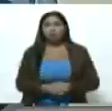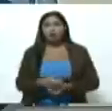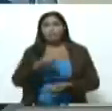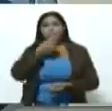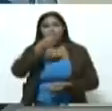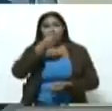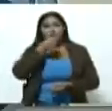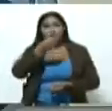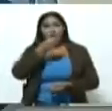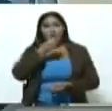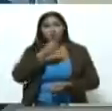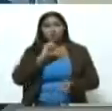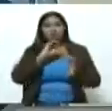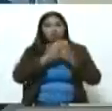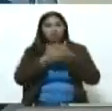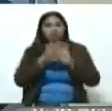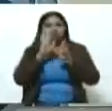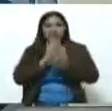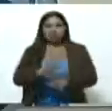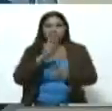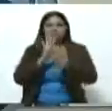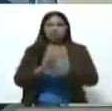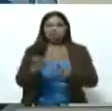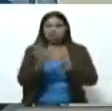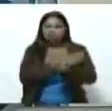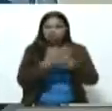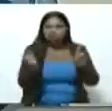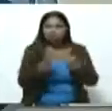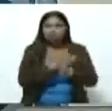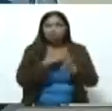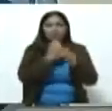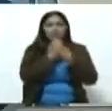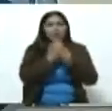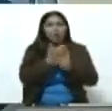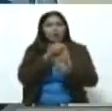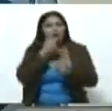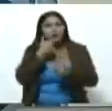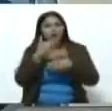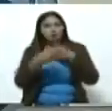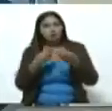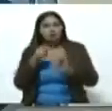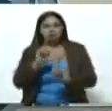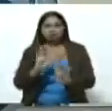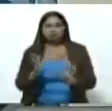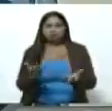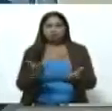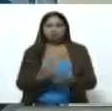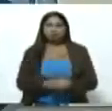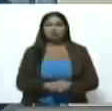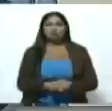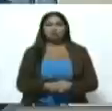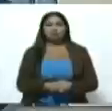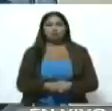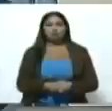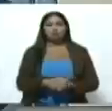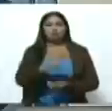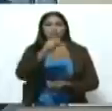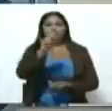periodista, pero mancilla, humilla, ofende una labor tan hermosa como esa, llamada Carla